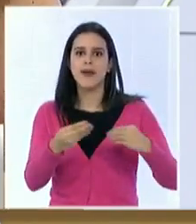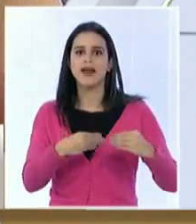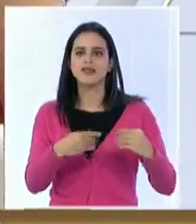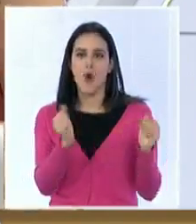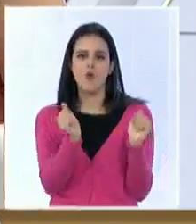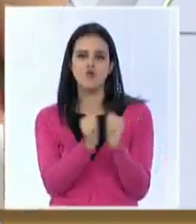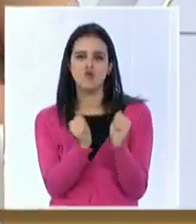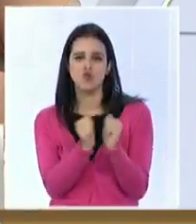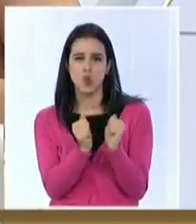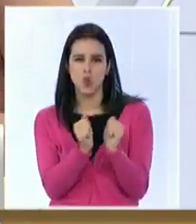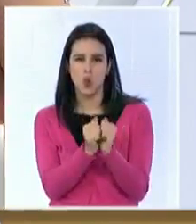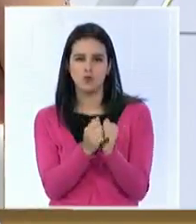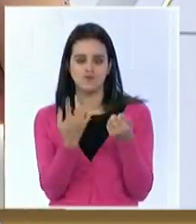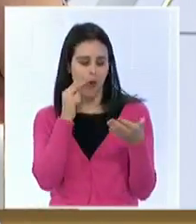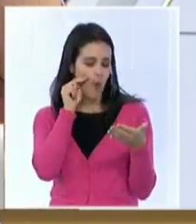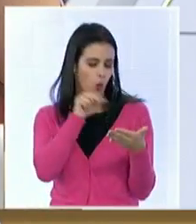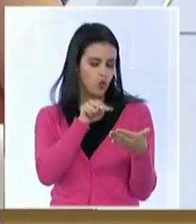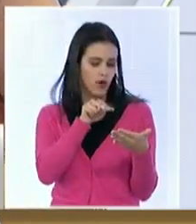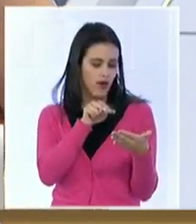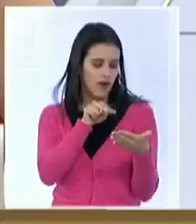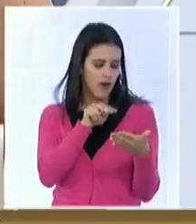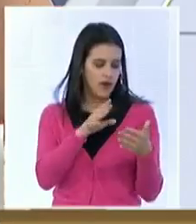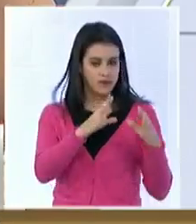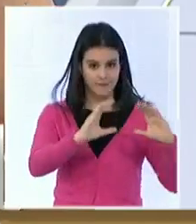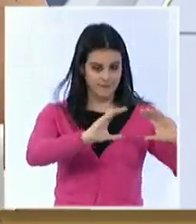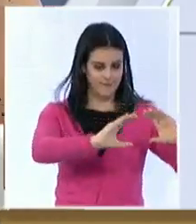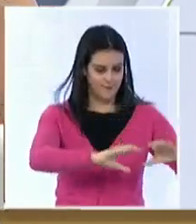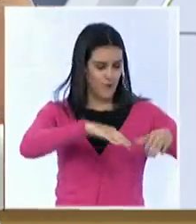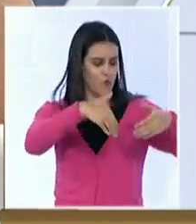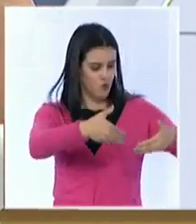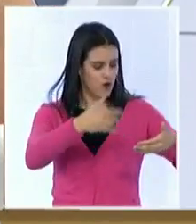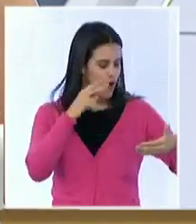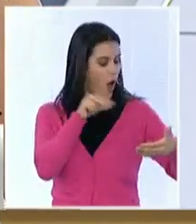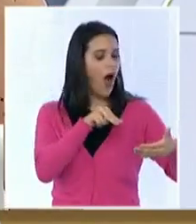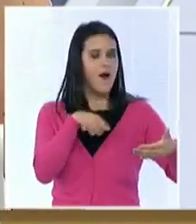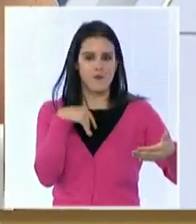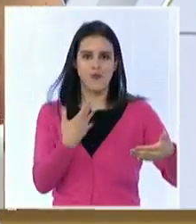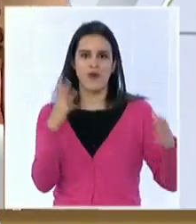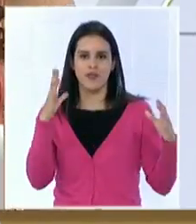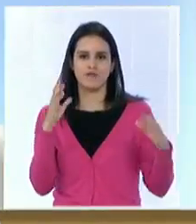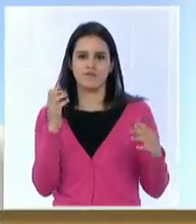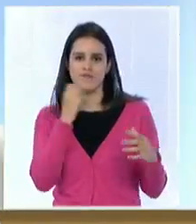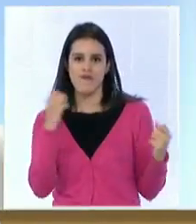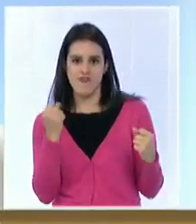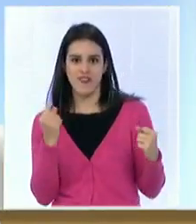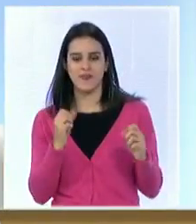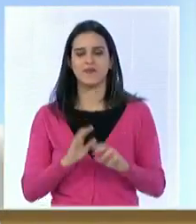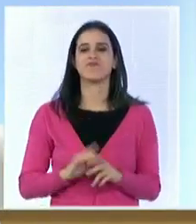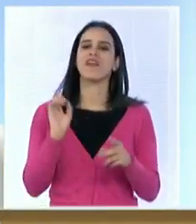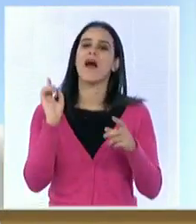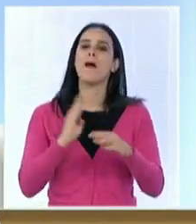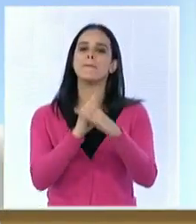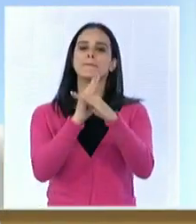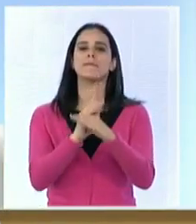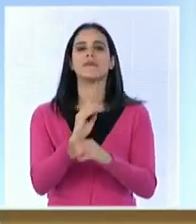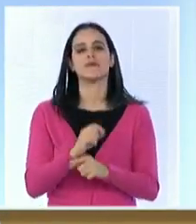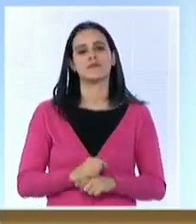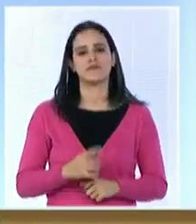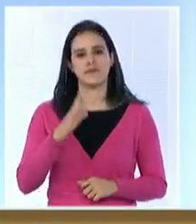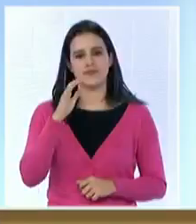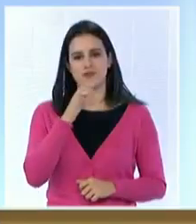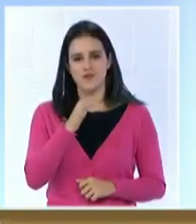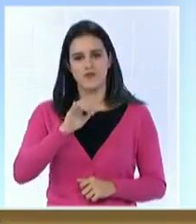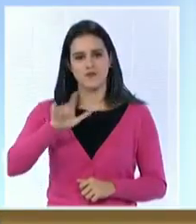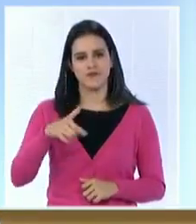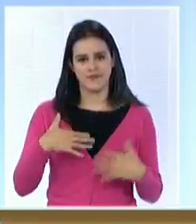Al congelar, el vidrio pudiera fracturarse y pequeñas astillas quedan en contacto con el alimento, que entonces puede ocurrir